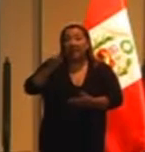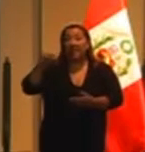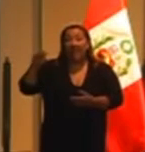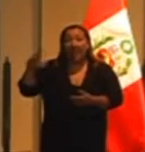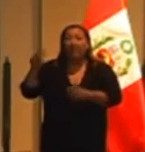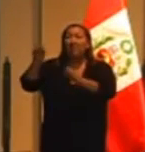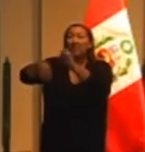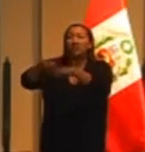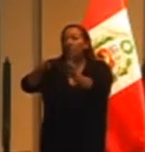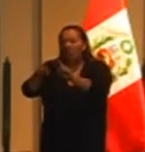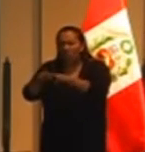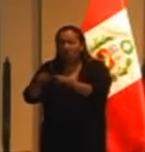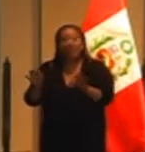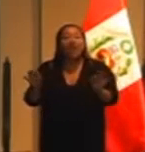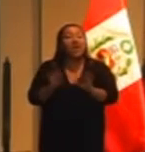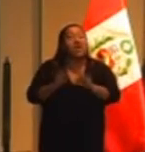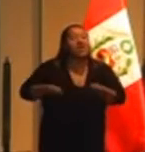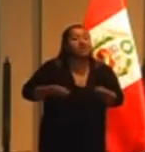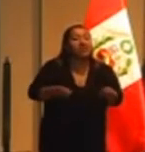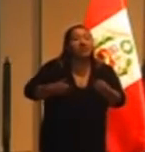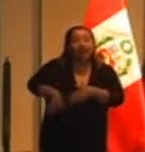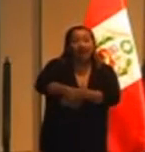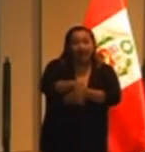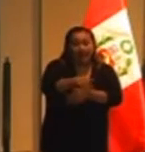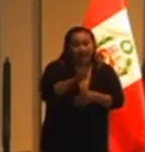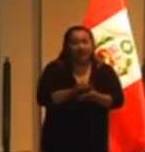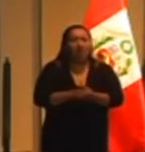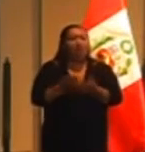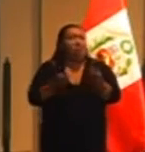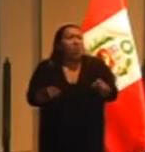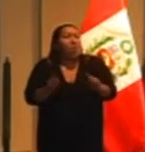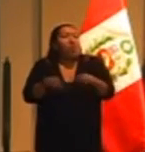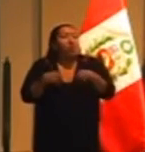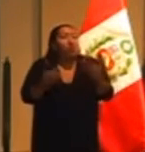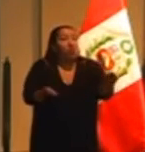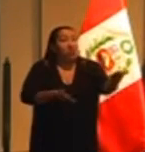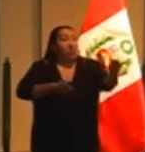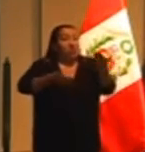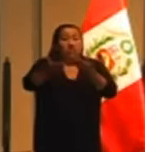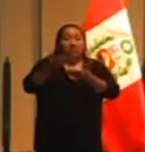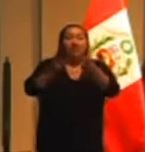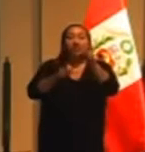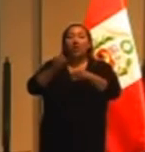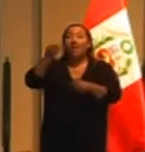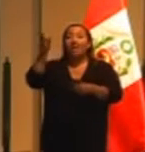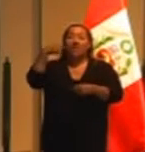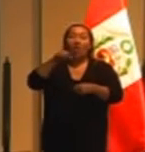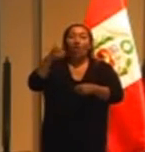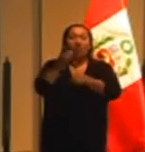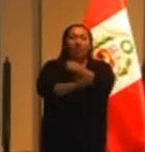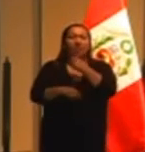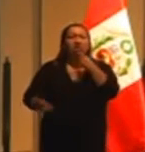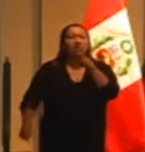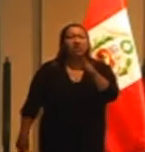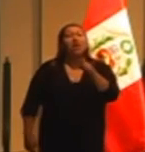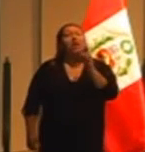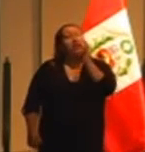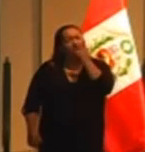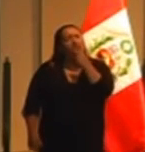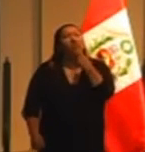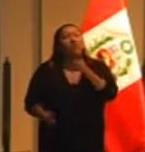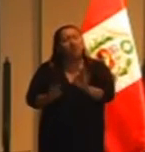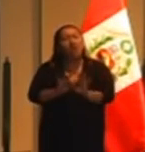que no es basura, limpieza pública en las calles. Cuando yo recibo personas que vienen del extranjero, me dicen: qué limpia se ve la